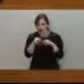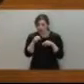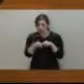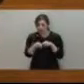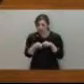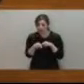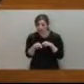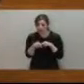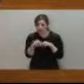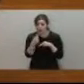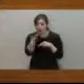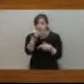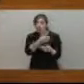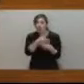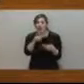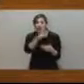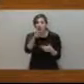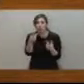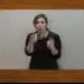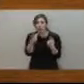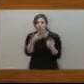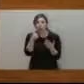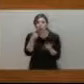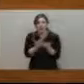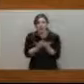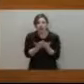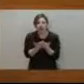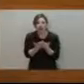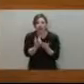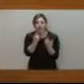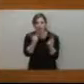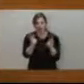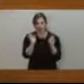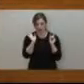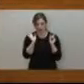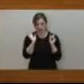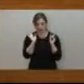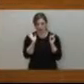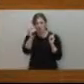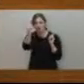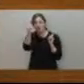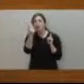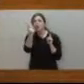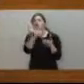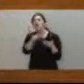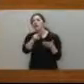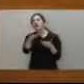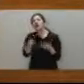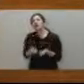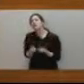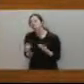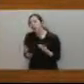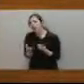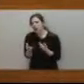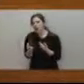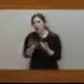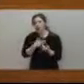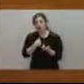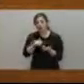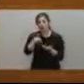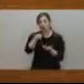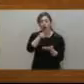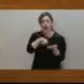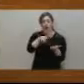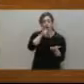falta 1 millón de euros por justificar. Y o los hemos leído usted y yo mal, o usted leyó otros informes. Son de una